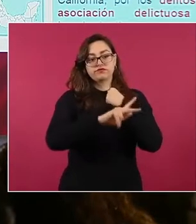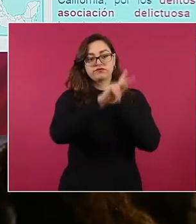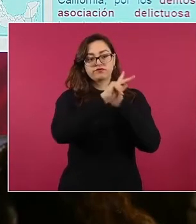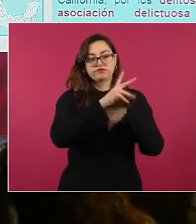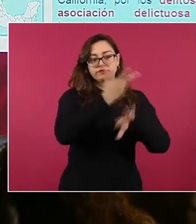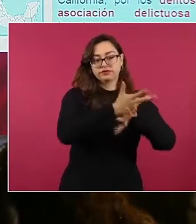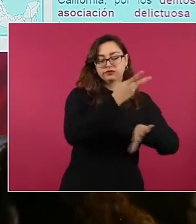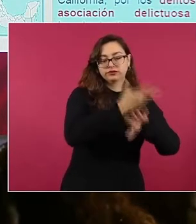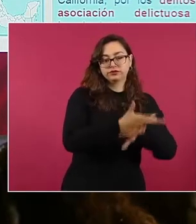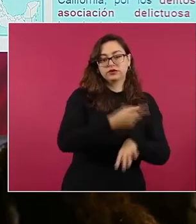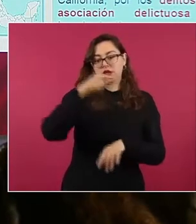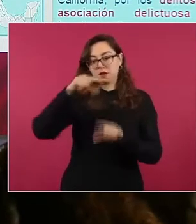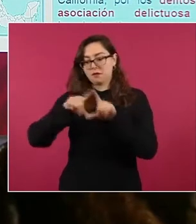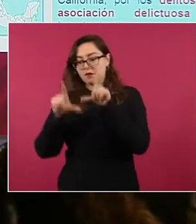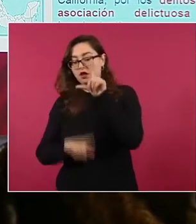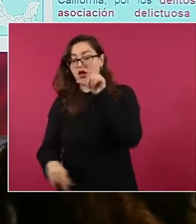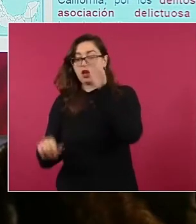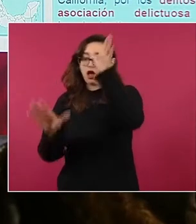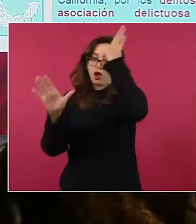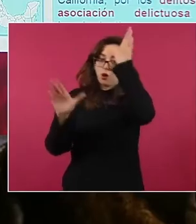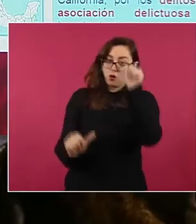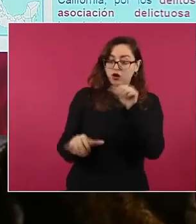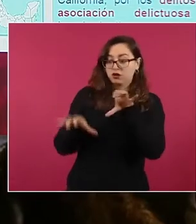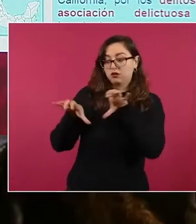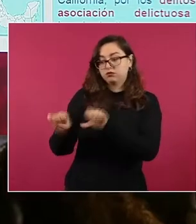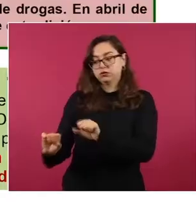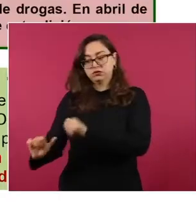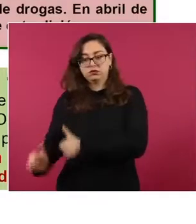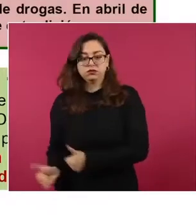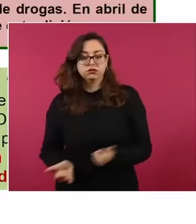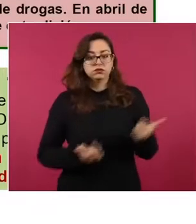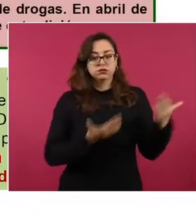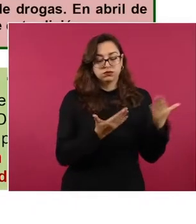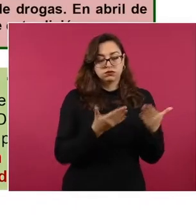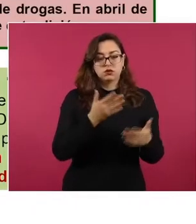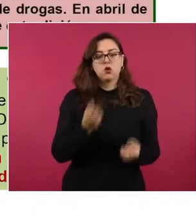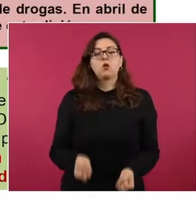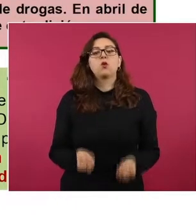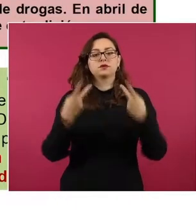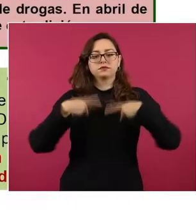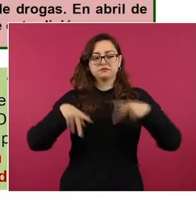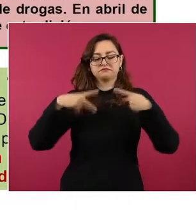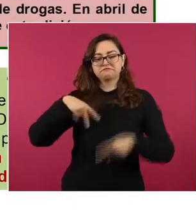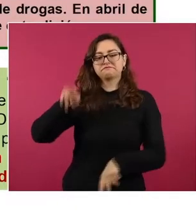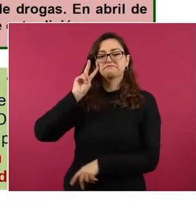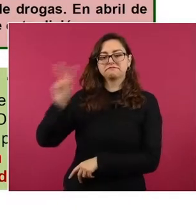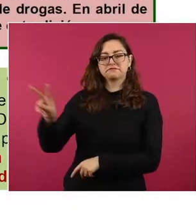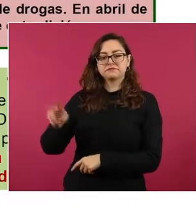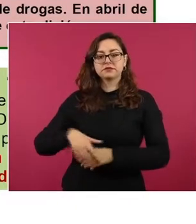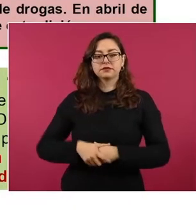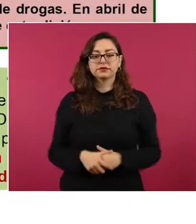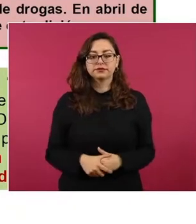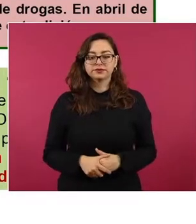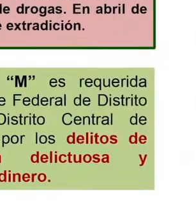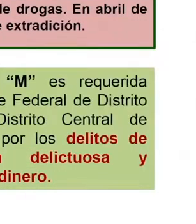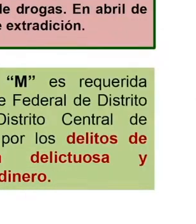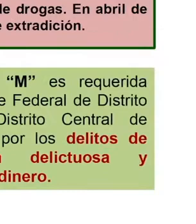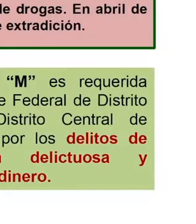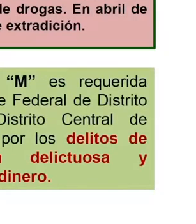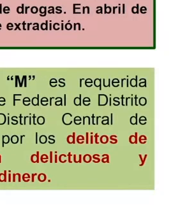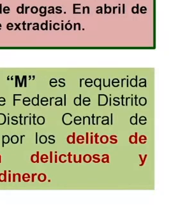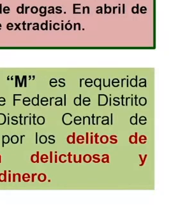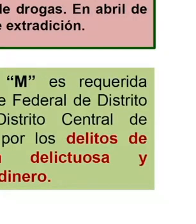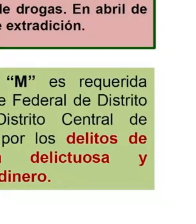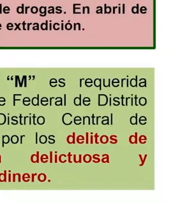México y Estados Unidos, se fueron enviadas mediante extradición a aquel país cuatro